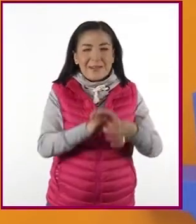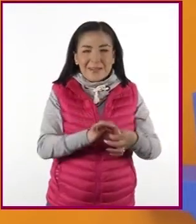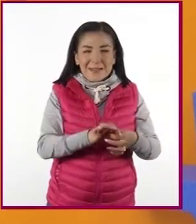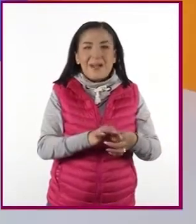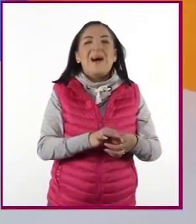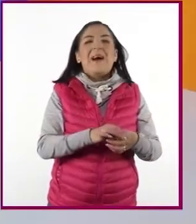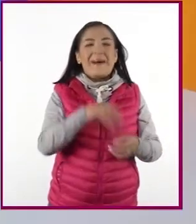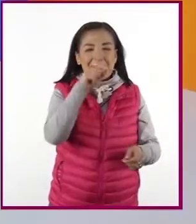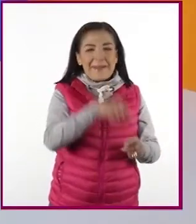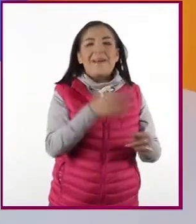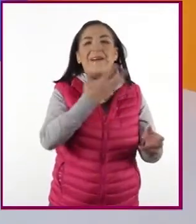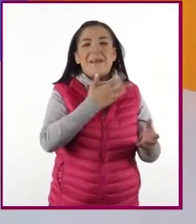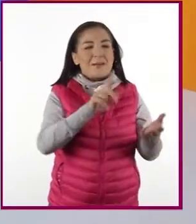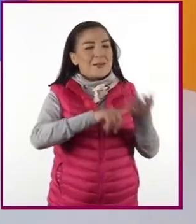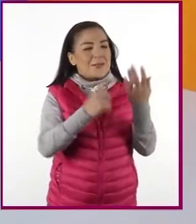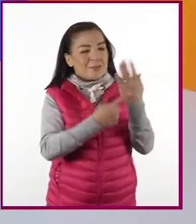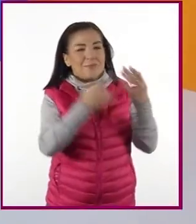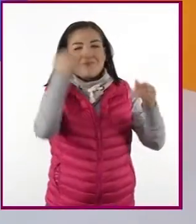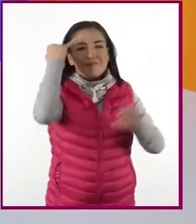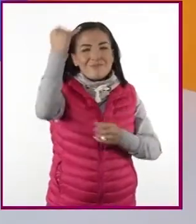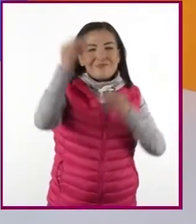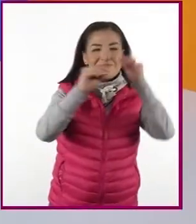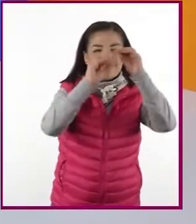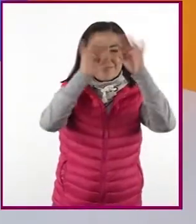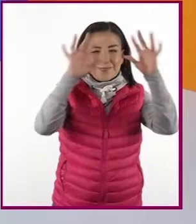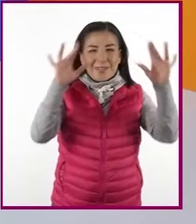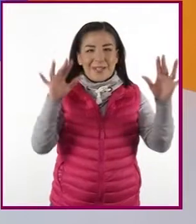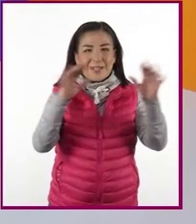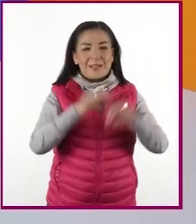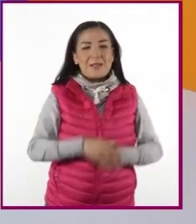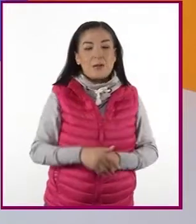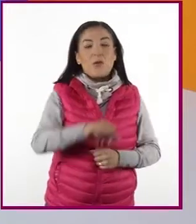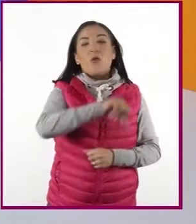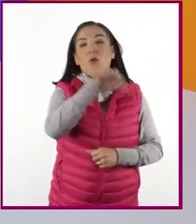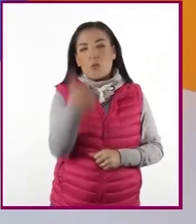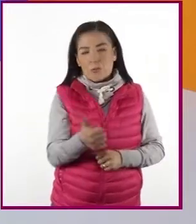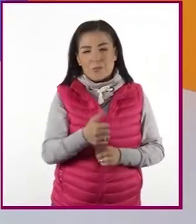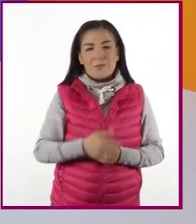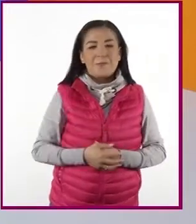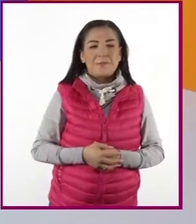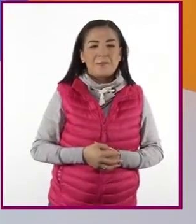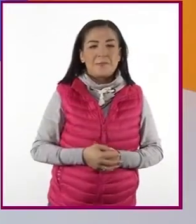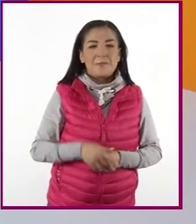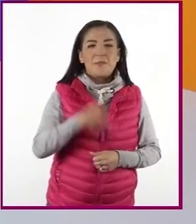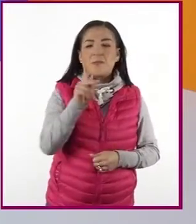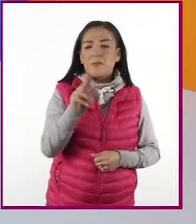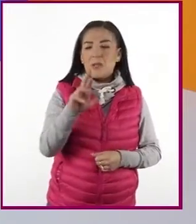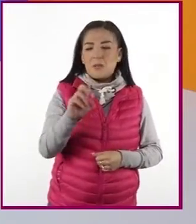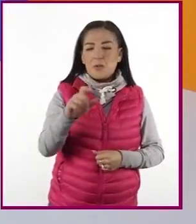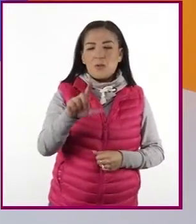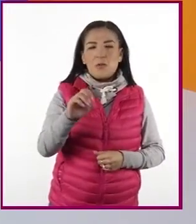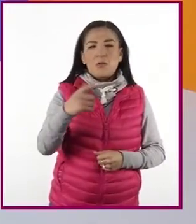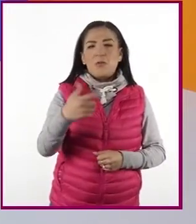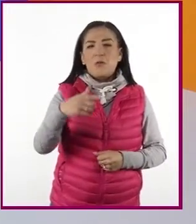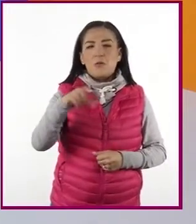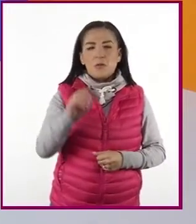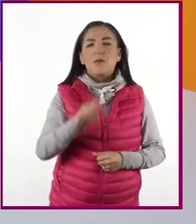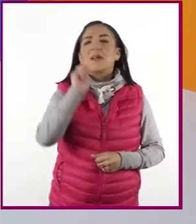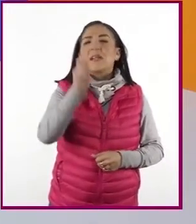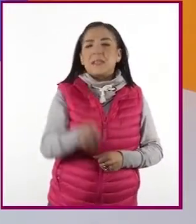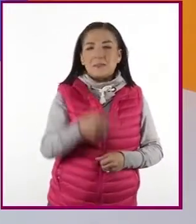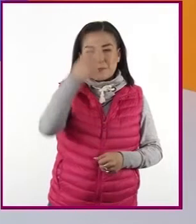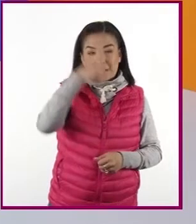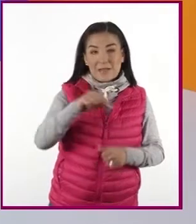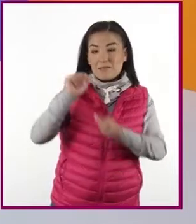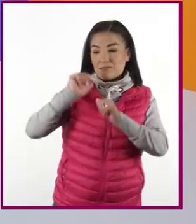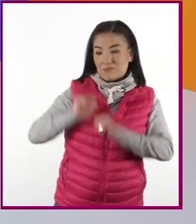lectores. Por otra parte, el prólogo le permite al autor, entre otras cosas,